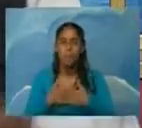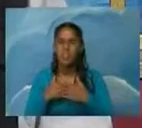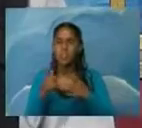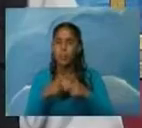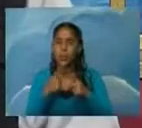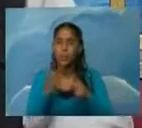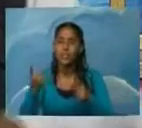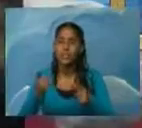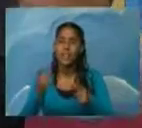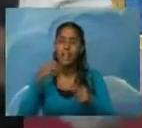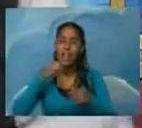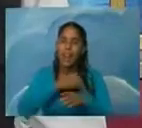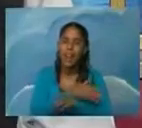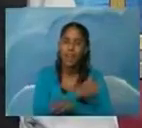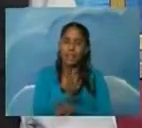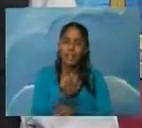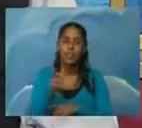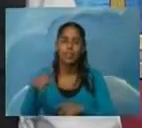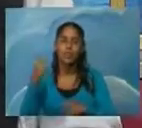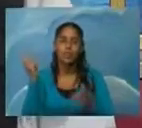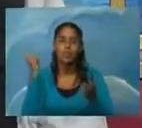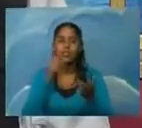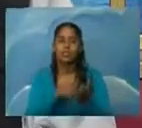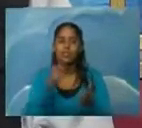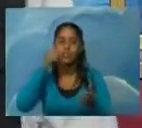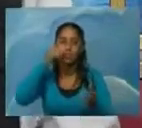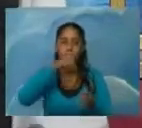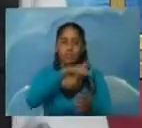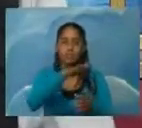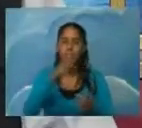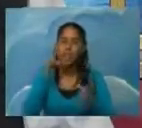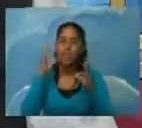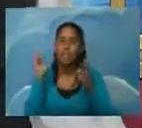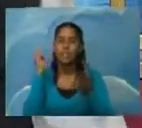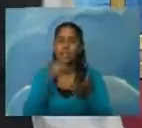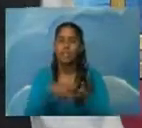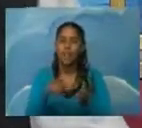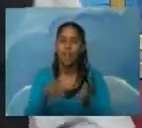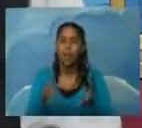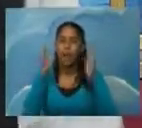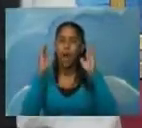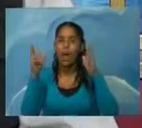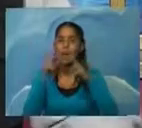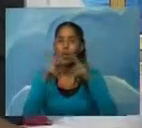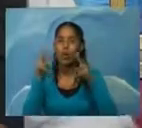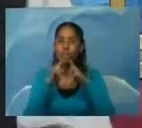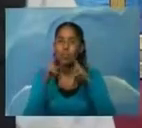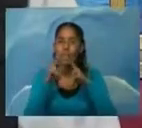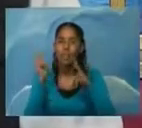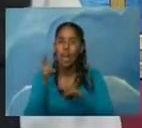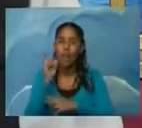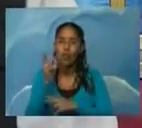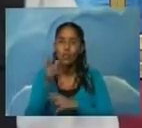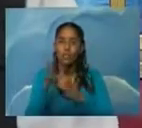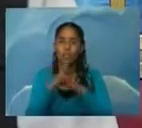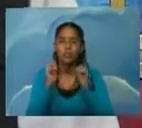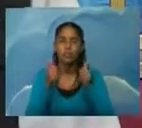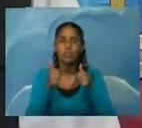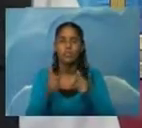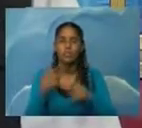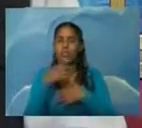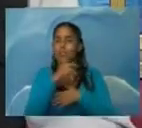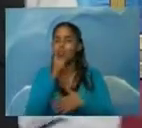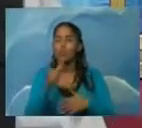en la tardecita que llegamos a la ciudad donde estábamos y entramos al hotel, bueno, empecé yo con un malestar en el